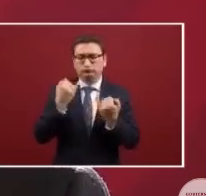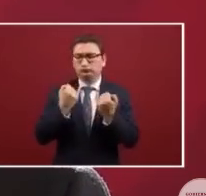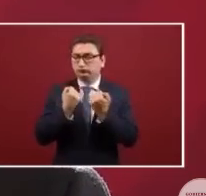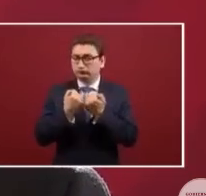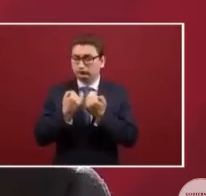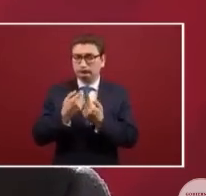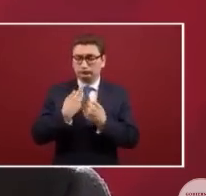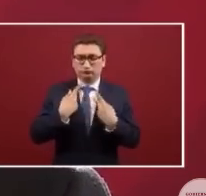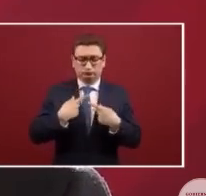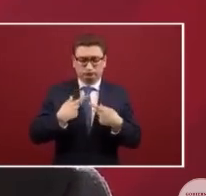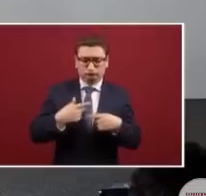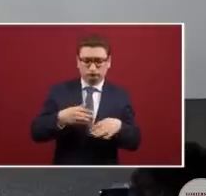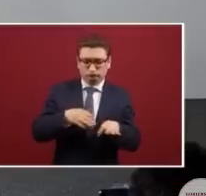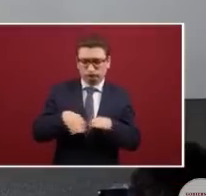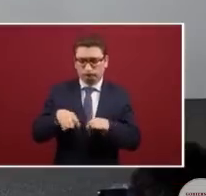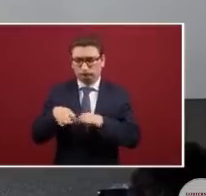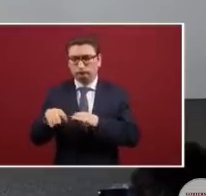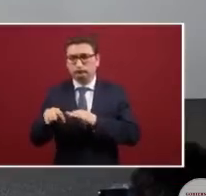campesinos,